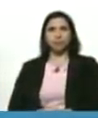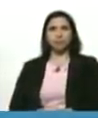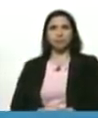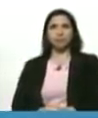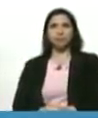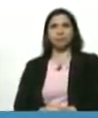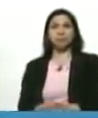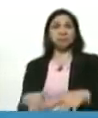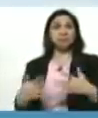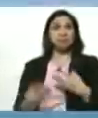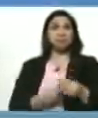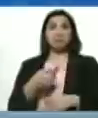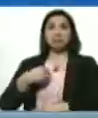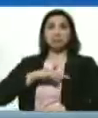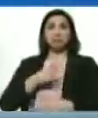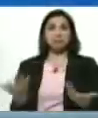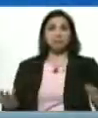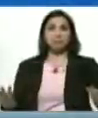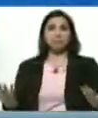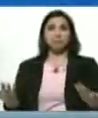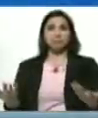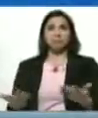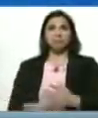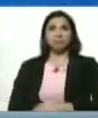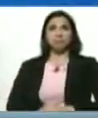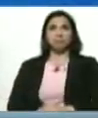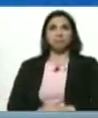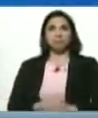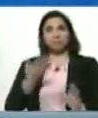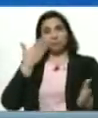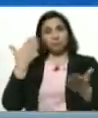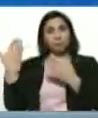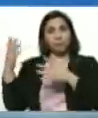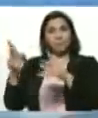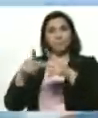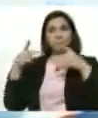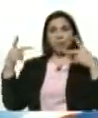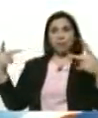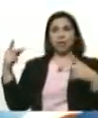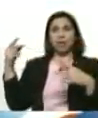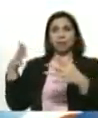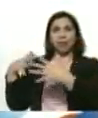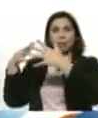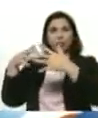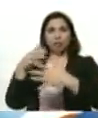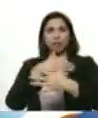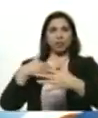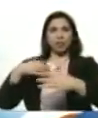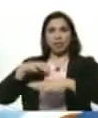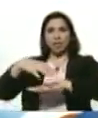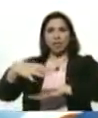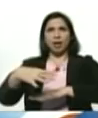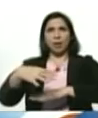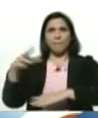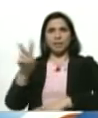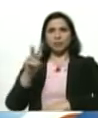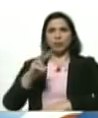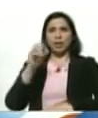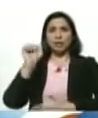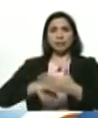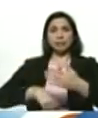que hicimos nosotros que está el periódico eeuu quiere dejar a venezuela sin combustible para